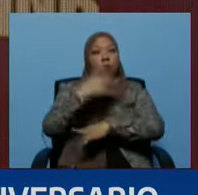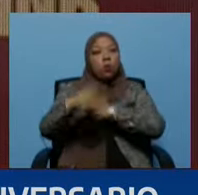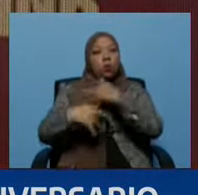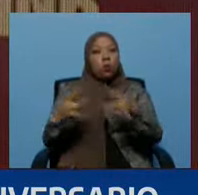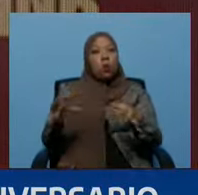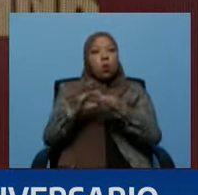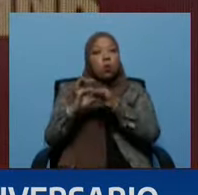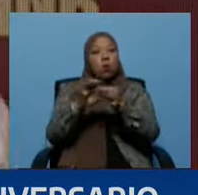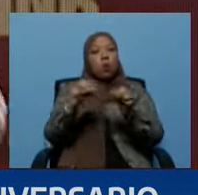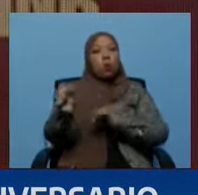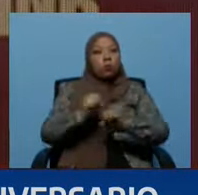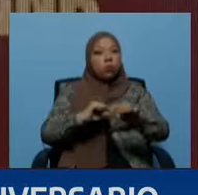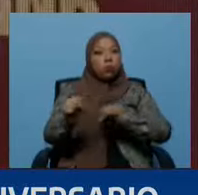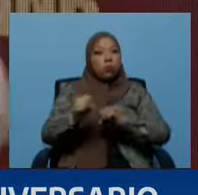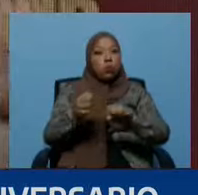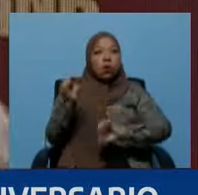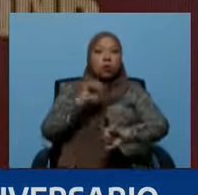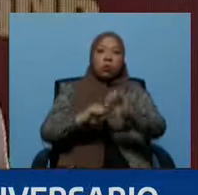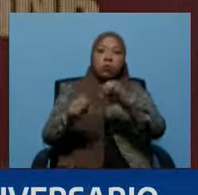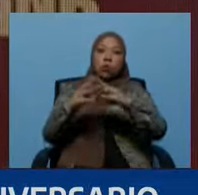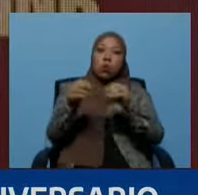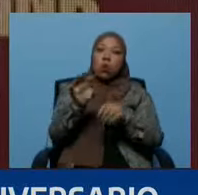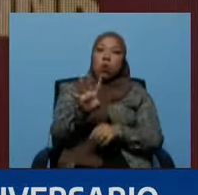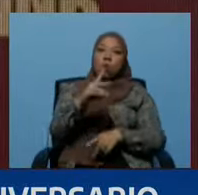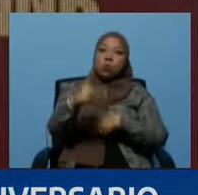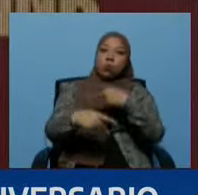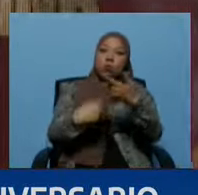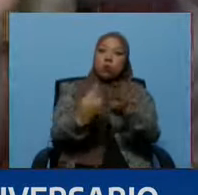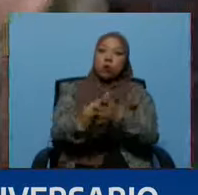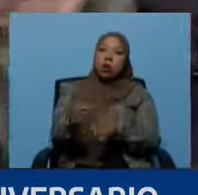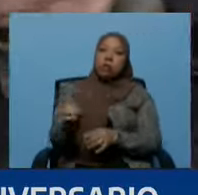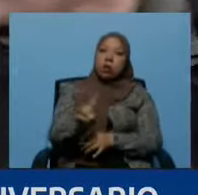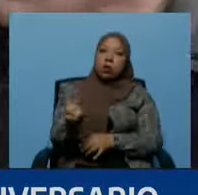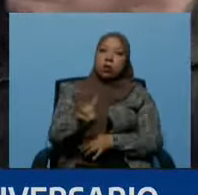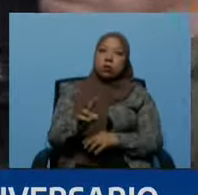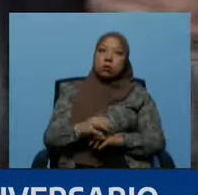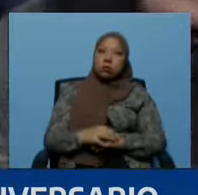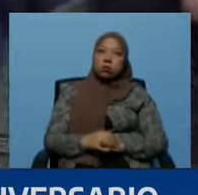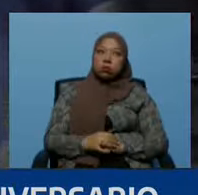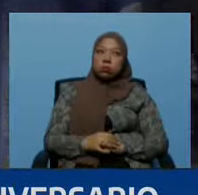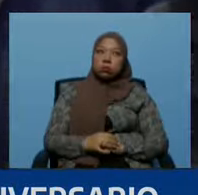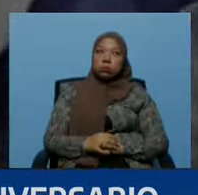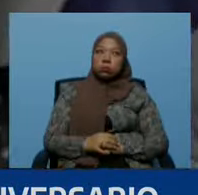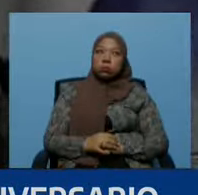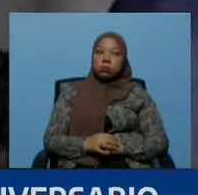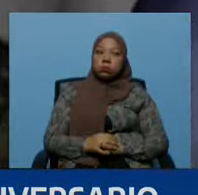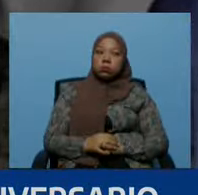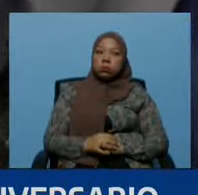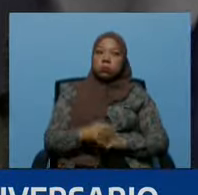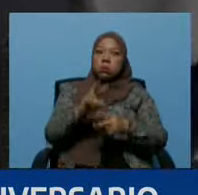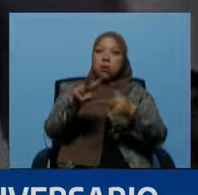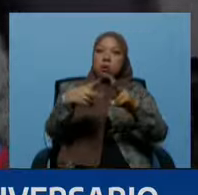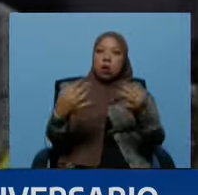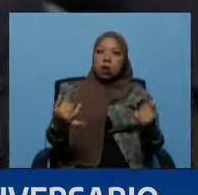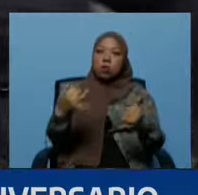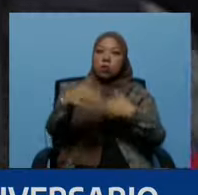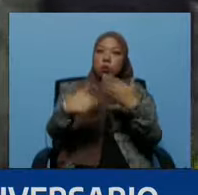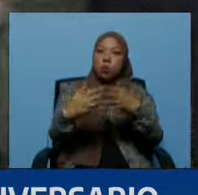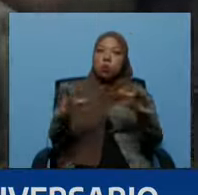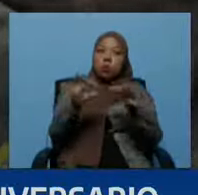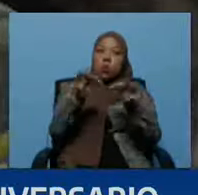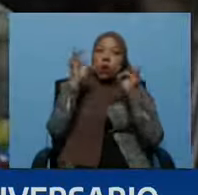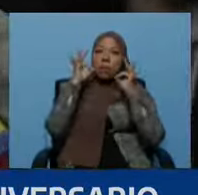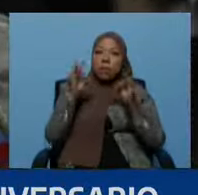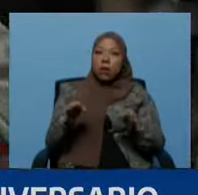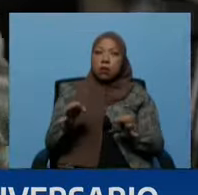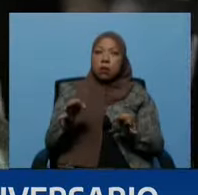unida, movilizada, defendiendo los cuatro puntos cardinales del país. Resultado, victoria de la paz y la soberanía. En unión